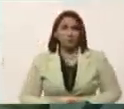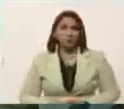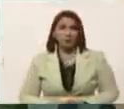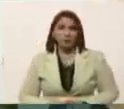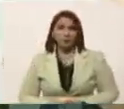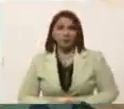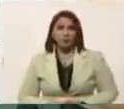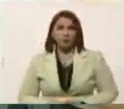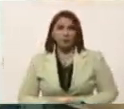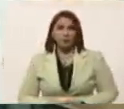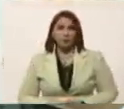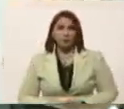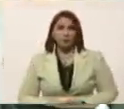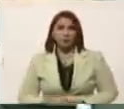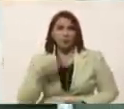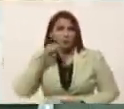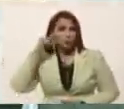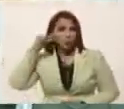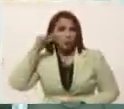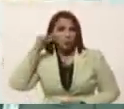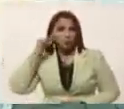es Antonio José de Sucre,